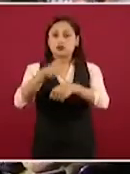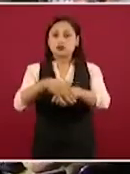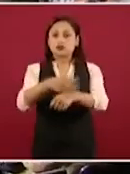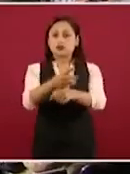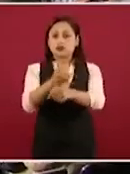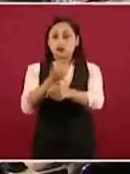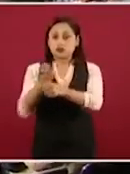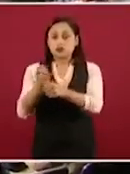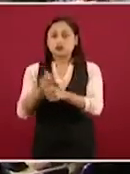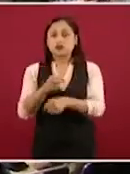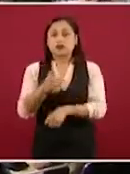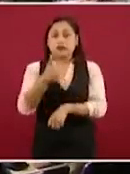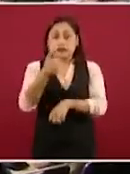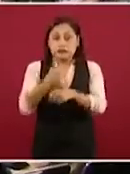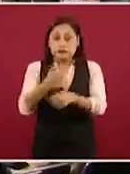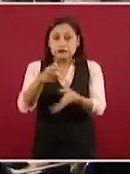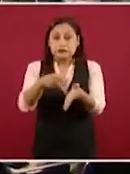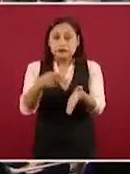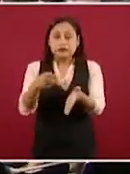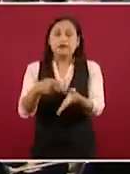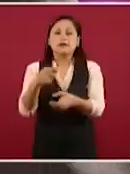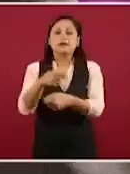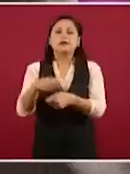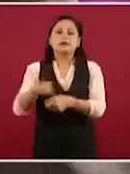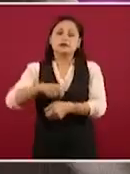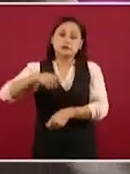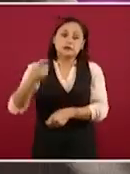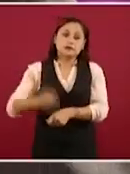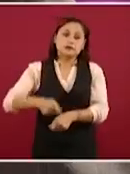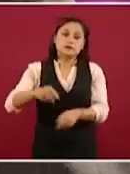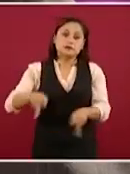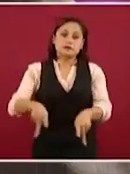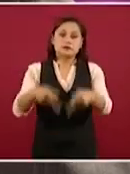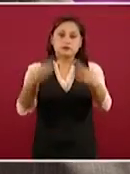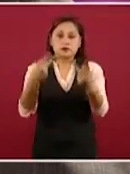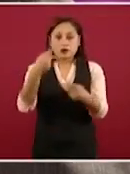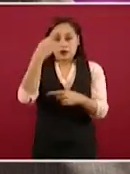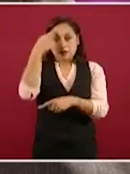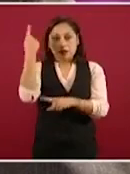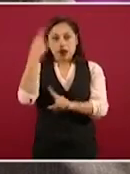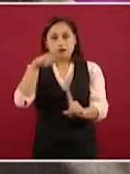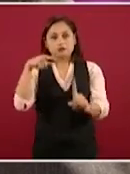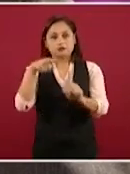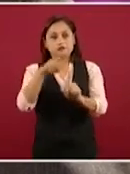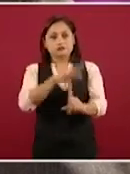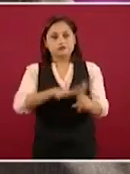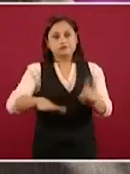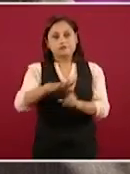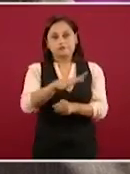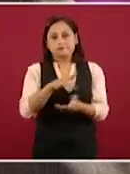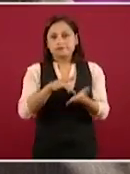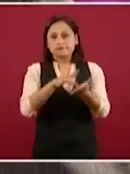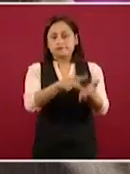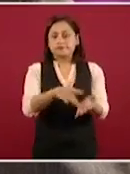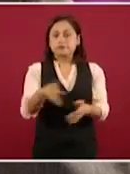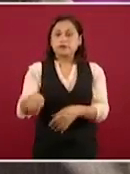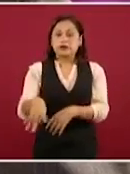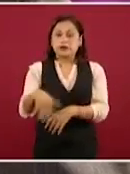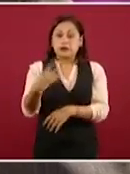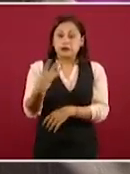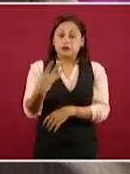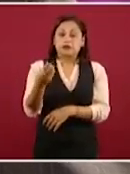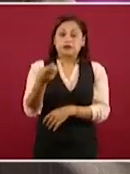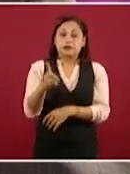social, la cual la vamos a realizar el próximo sábado 14 de diciembre y el próximo domingo 15